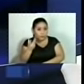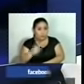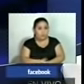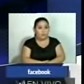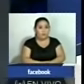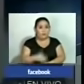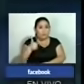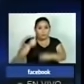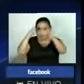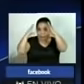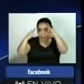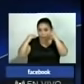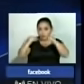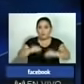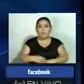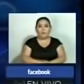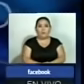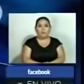noches.